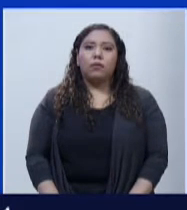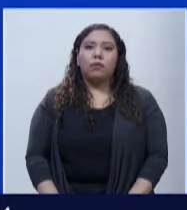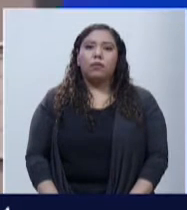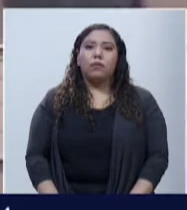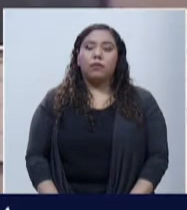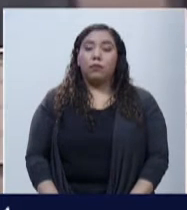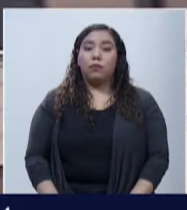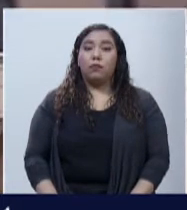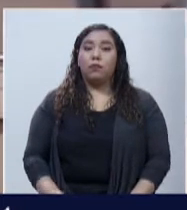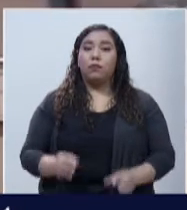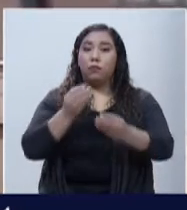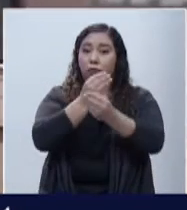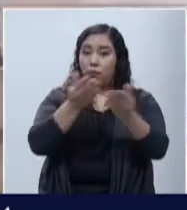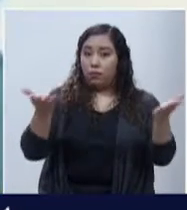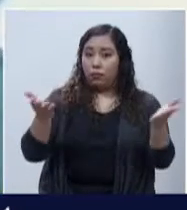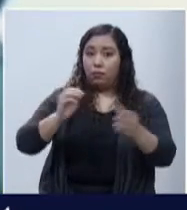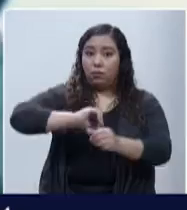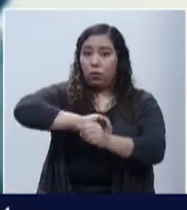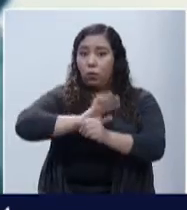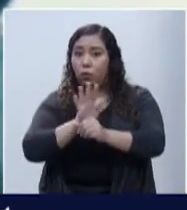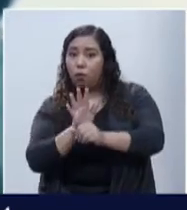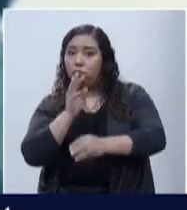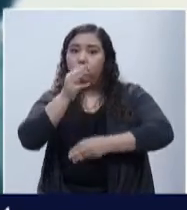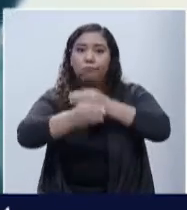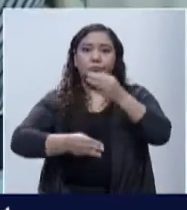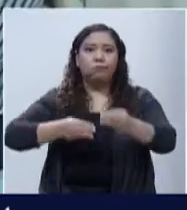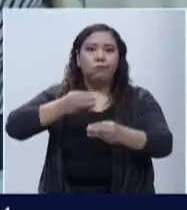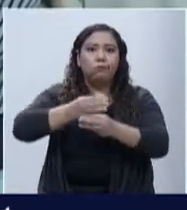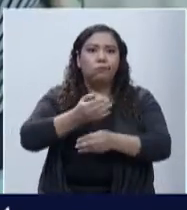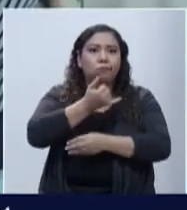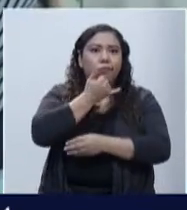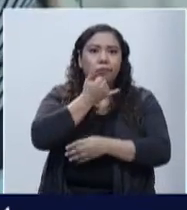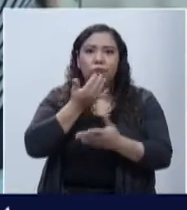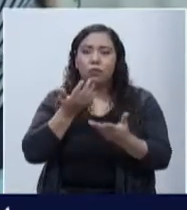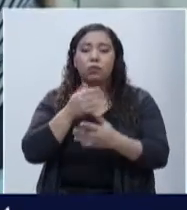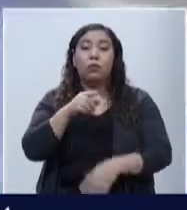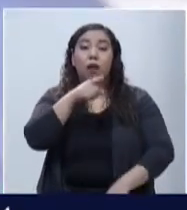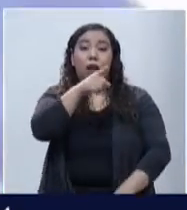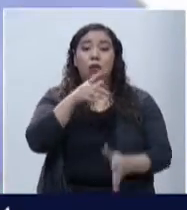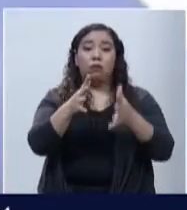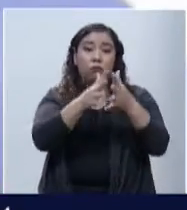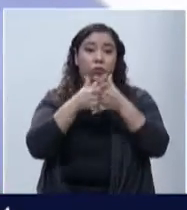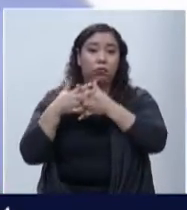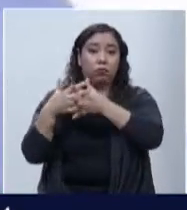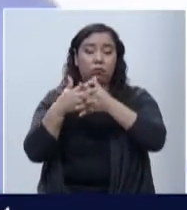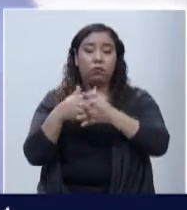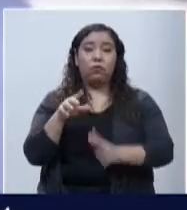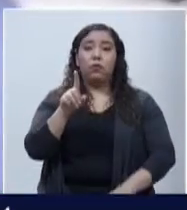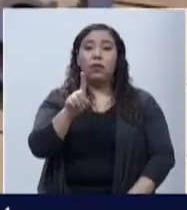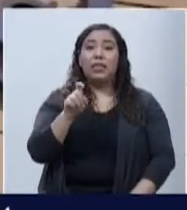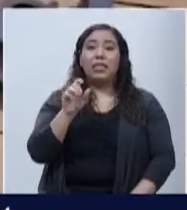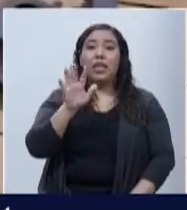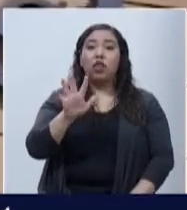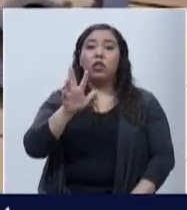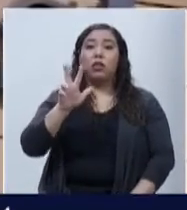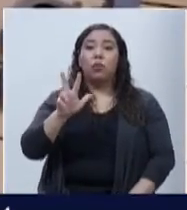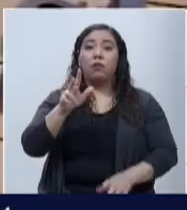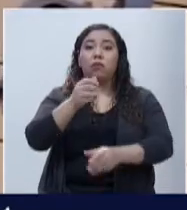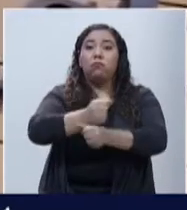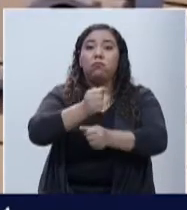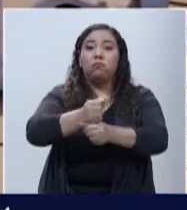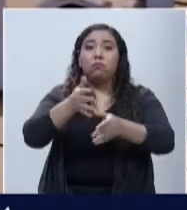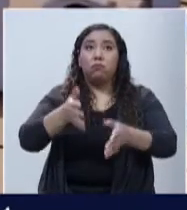estas son las noticias de coronavirus alrededor del mundo en eeuu al menos 153 empleados del hospital